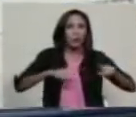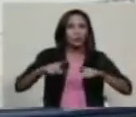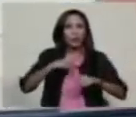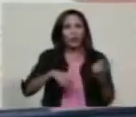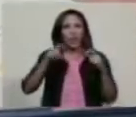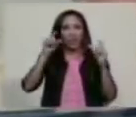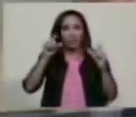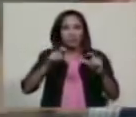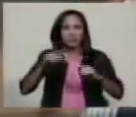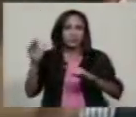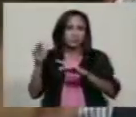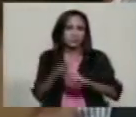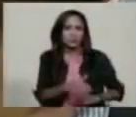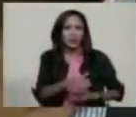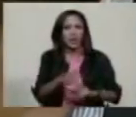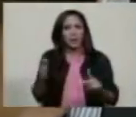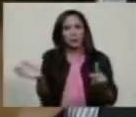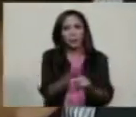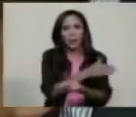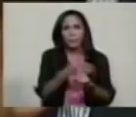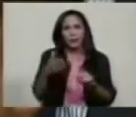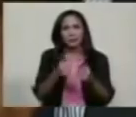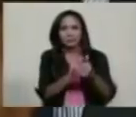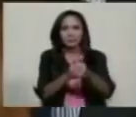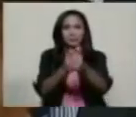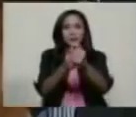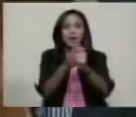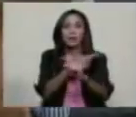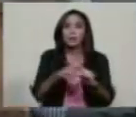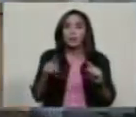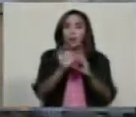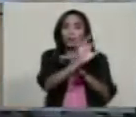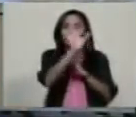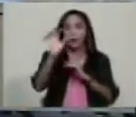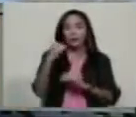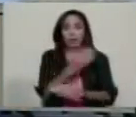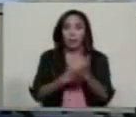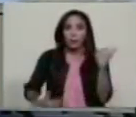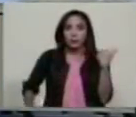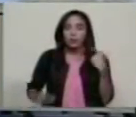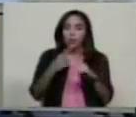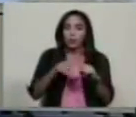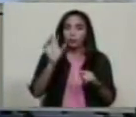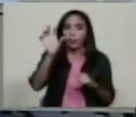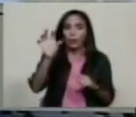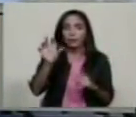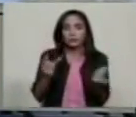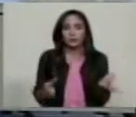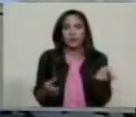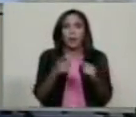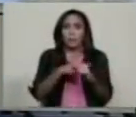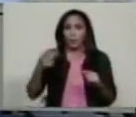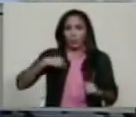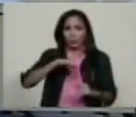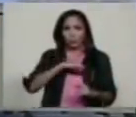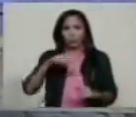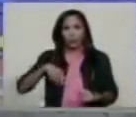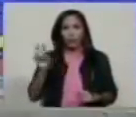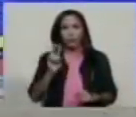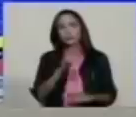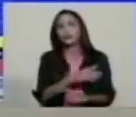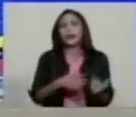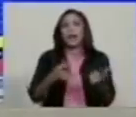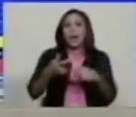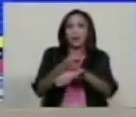castiga, amenaza, persigue a gobernantes y pueblos del mundo, no es nuestro mundo. A nosotros no nos